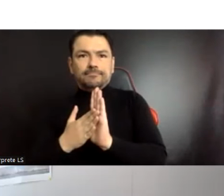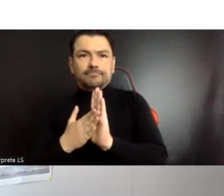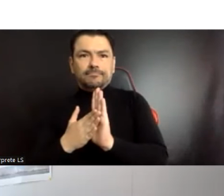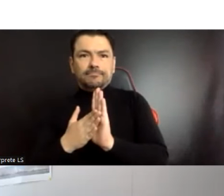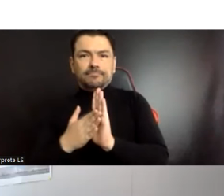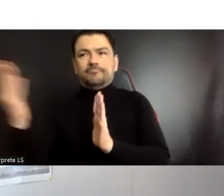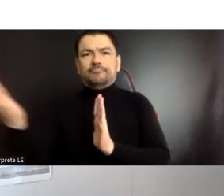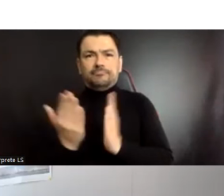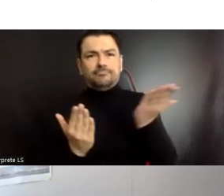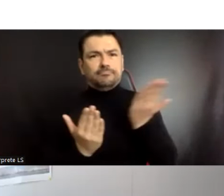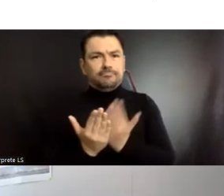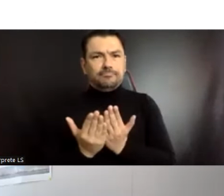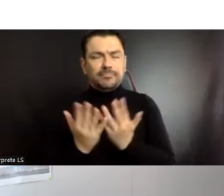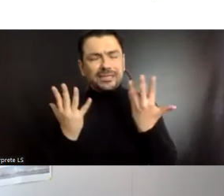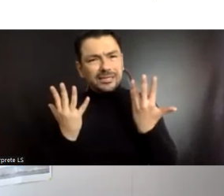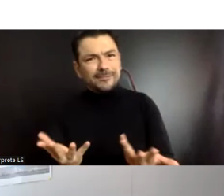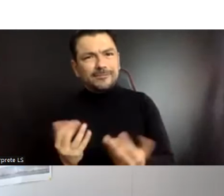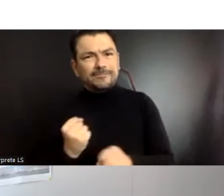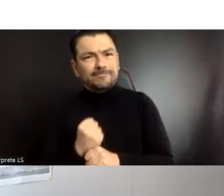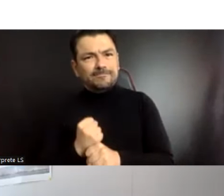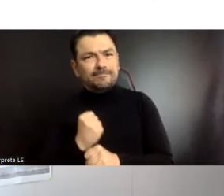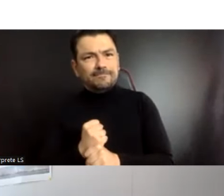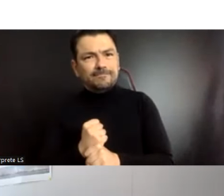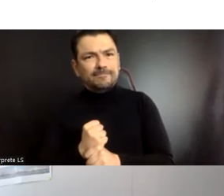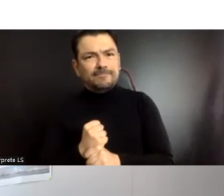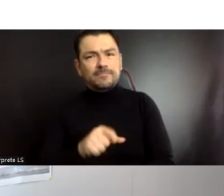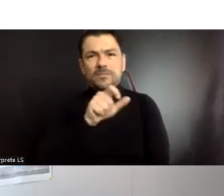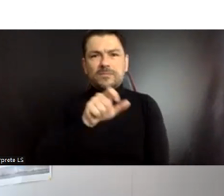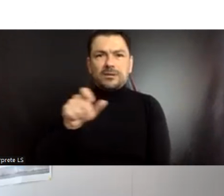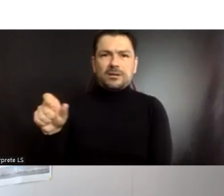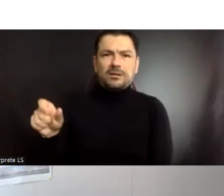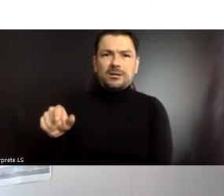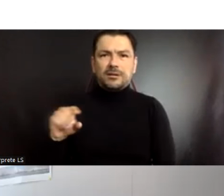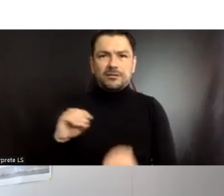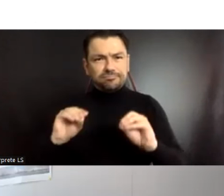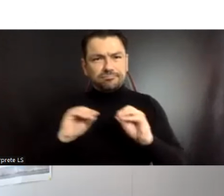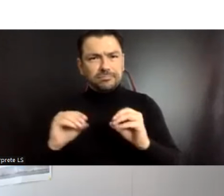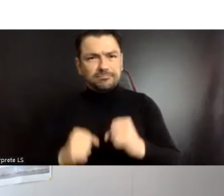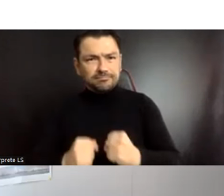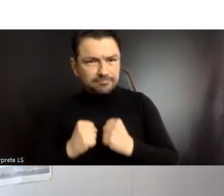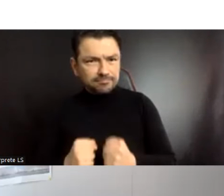También en cómo podemos empoderar a las personas para que hagamos una diferencia juntos.